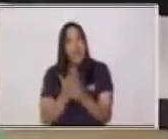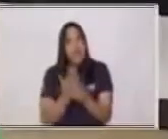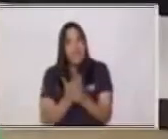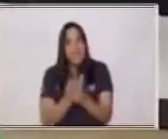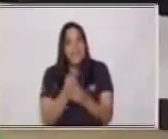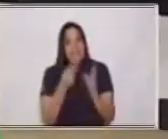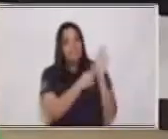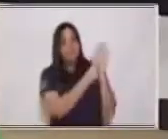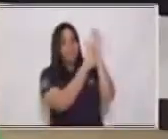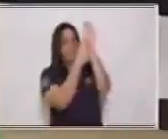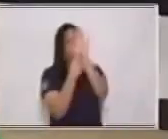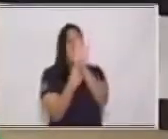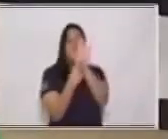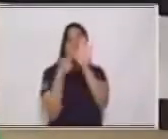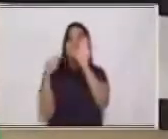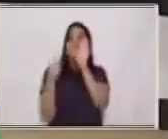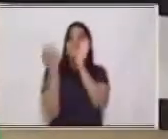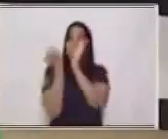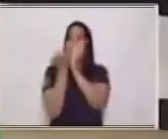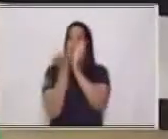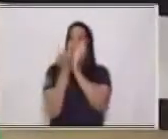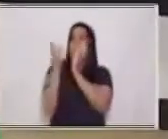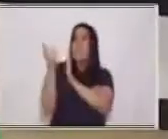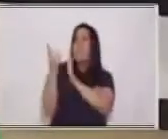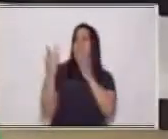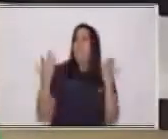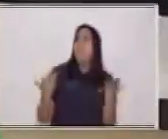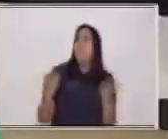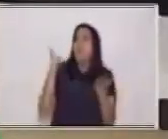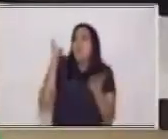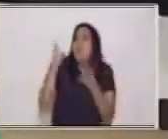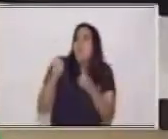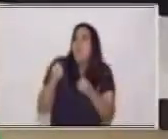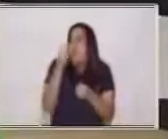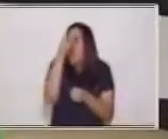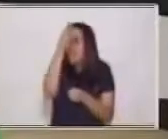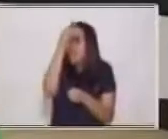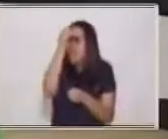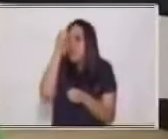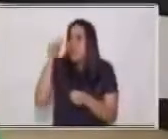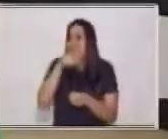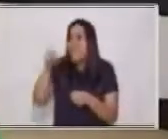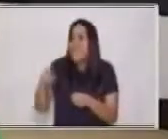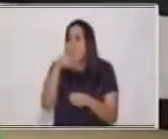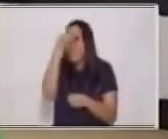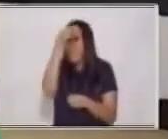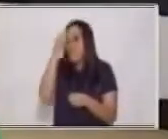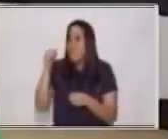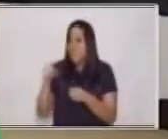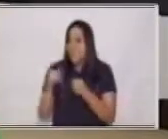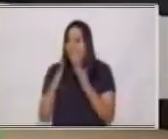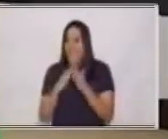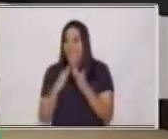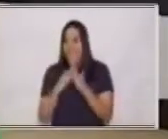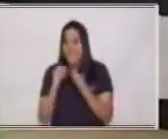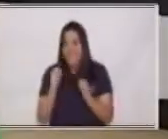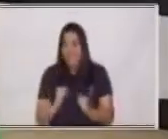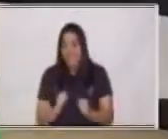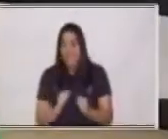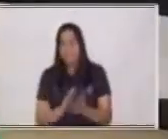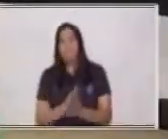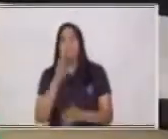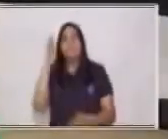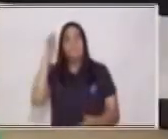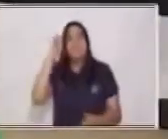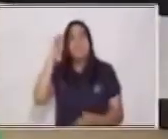le mostrarás a tus compañeros, a tu profesor, lo que has aprendido a través del programa Aprendo en Casa.